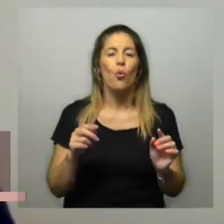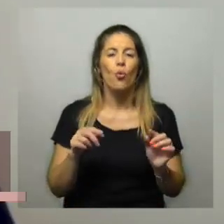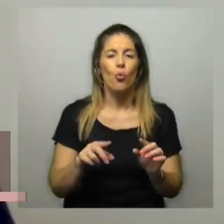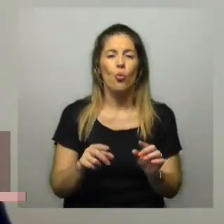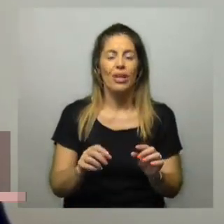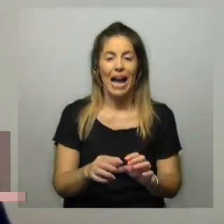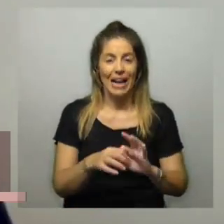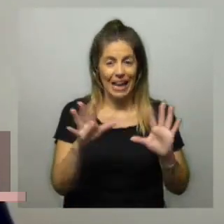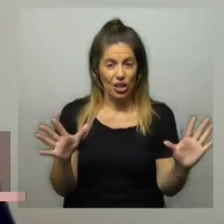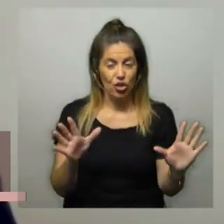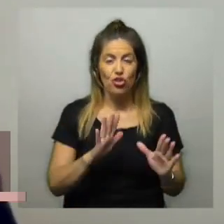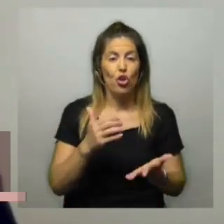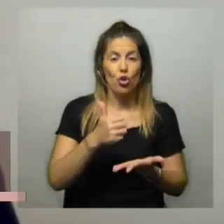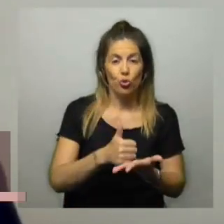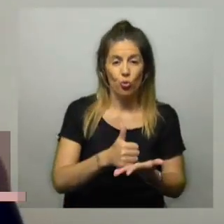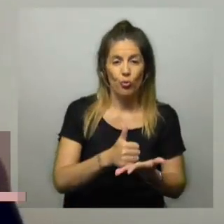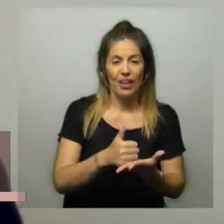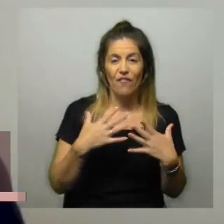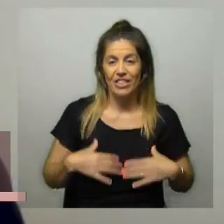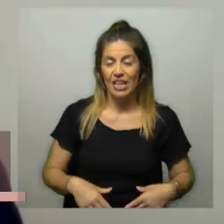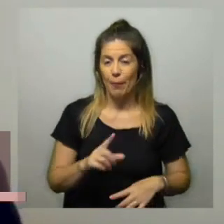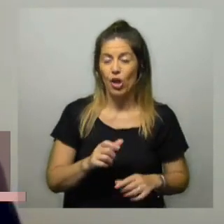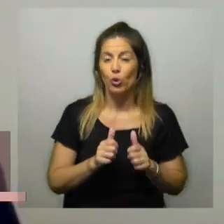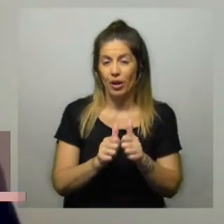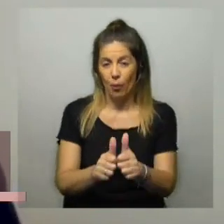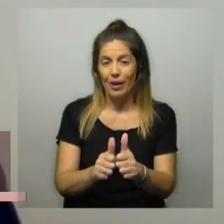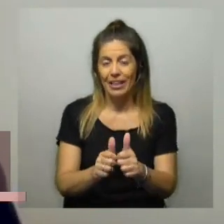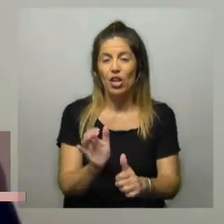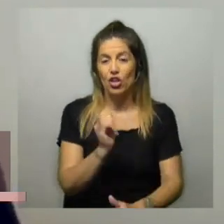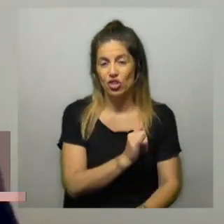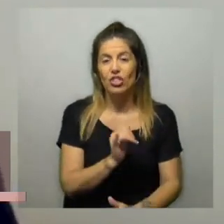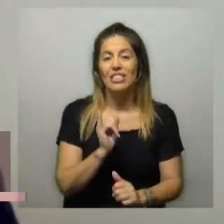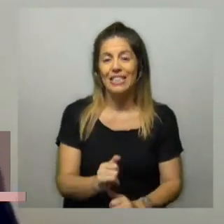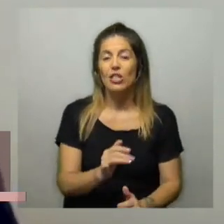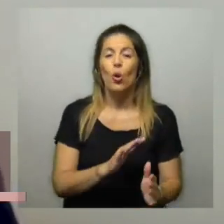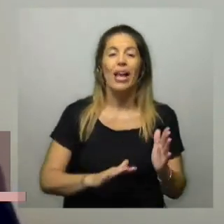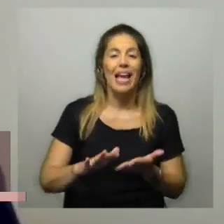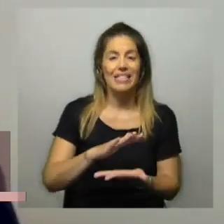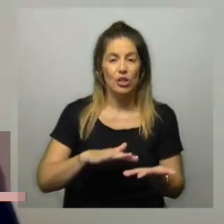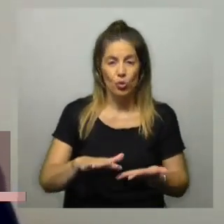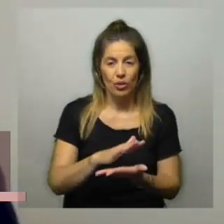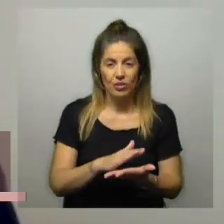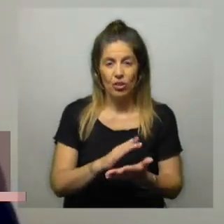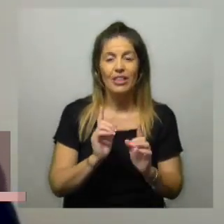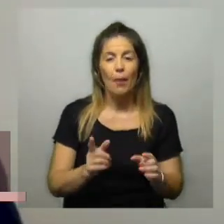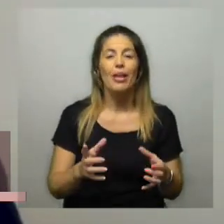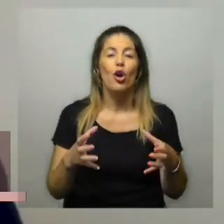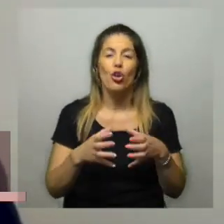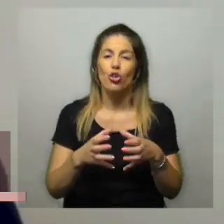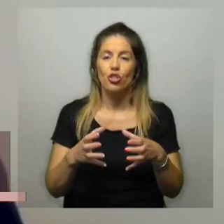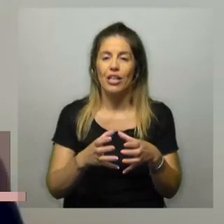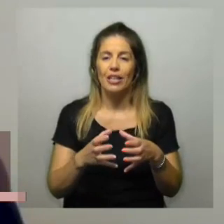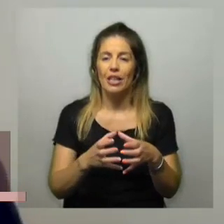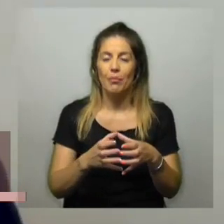Brasilia físicamente, estuve acompañando desde Brasil, obviamente, toda la situación, pero muy de cerca con los equipos inclusive de la